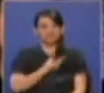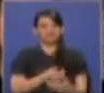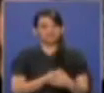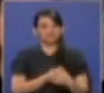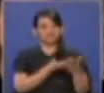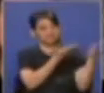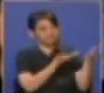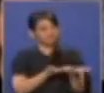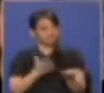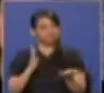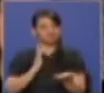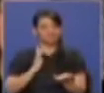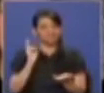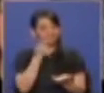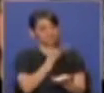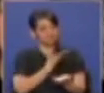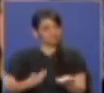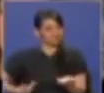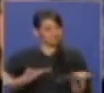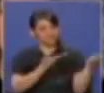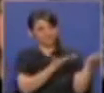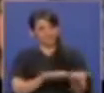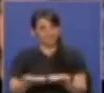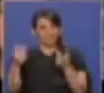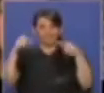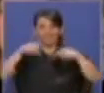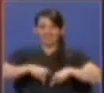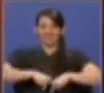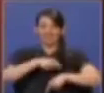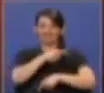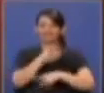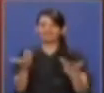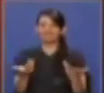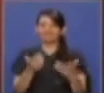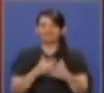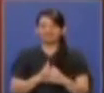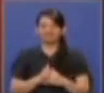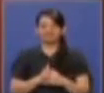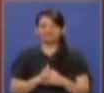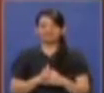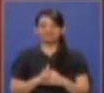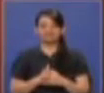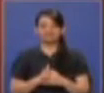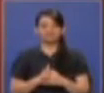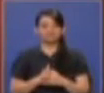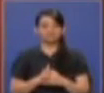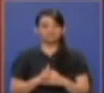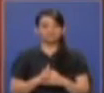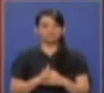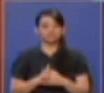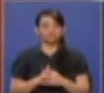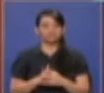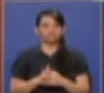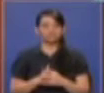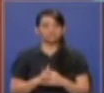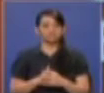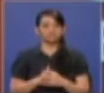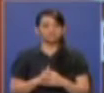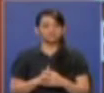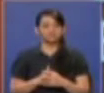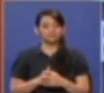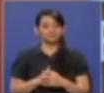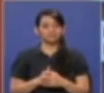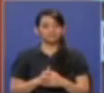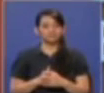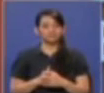a nuestro señor vicepresidente aquí en la tierra legendaria. Jorge Glass Espinel, vicepresidente